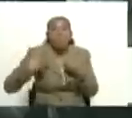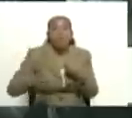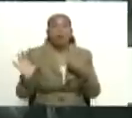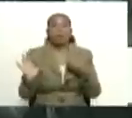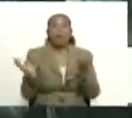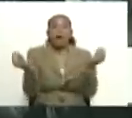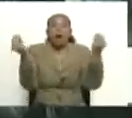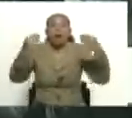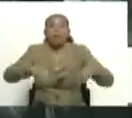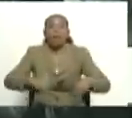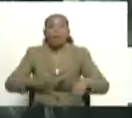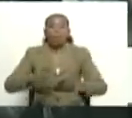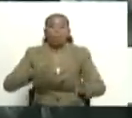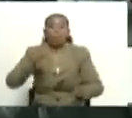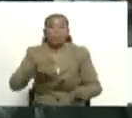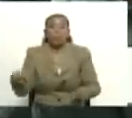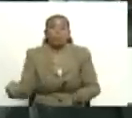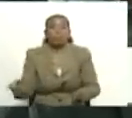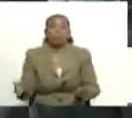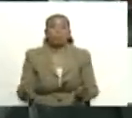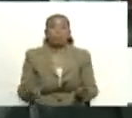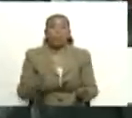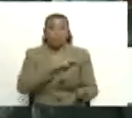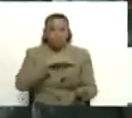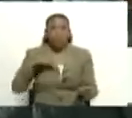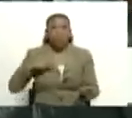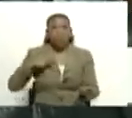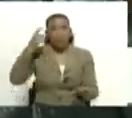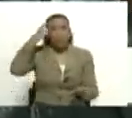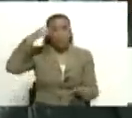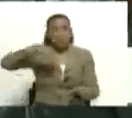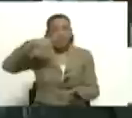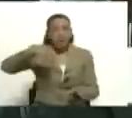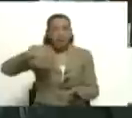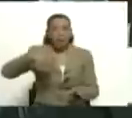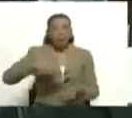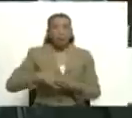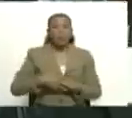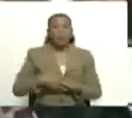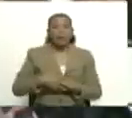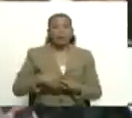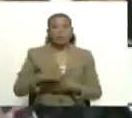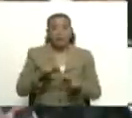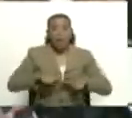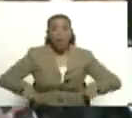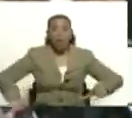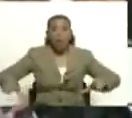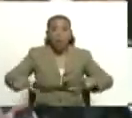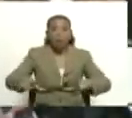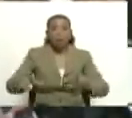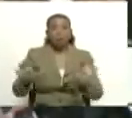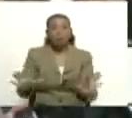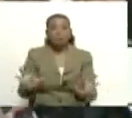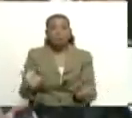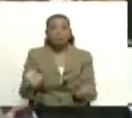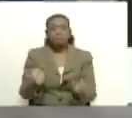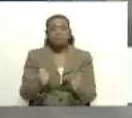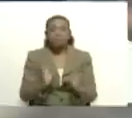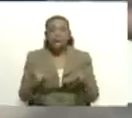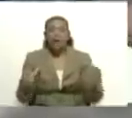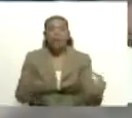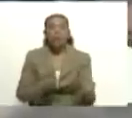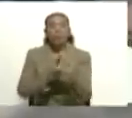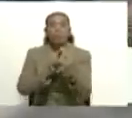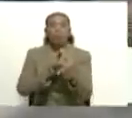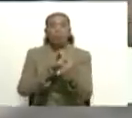de los acuerdos. Nosotros queremos hoy, desde esta fracción parlamentaria, desde